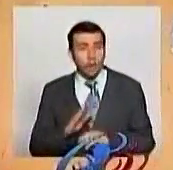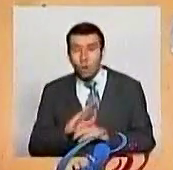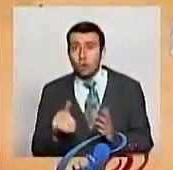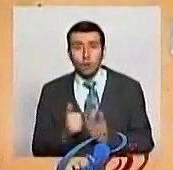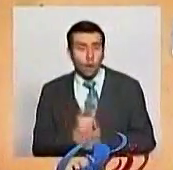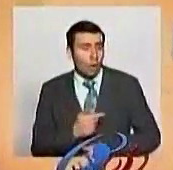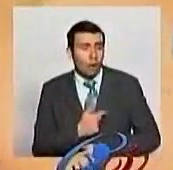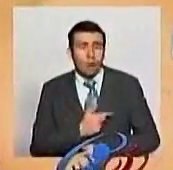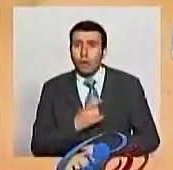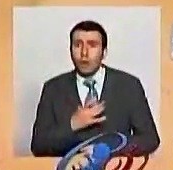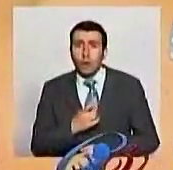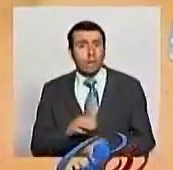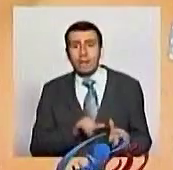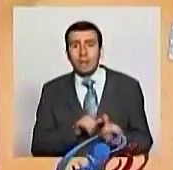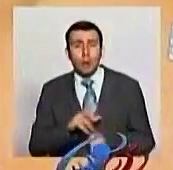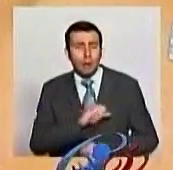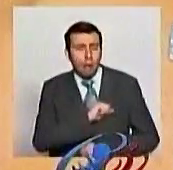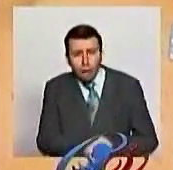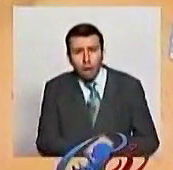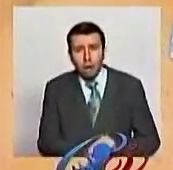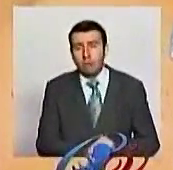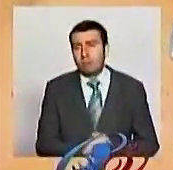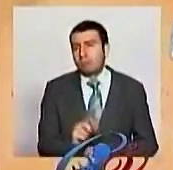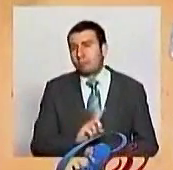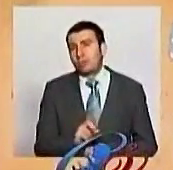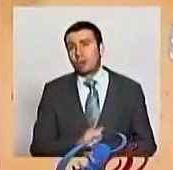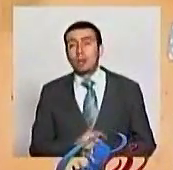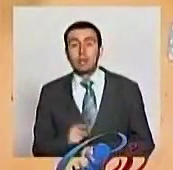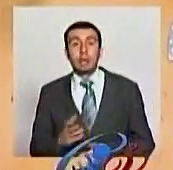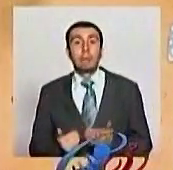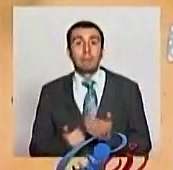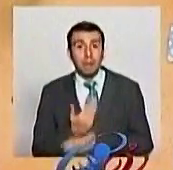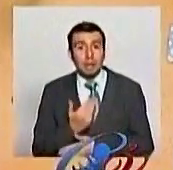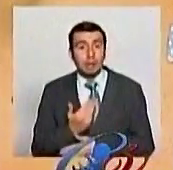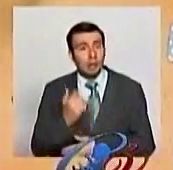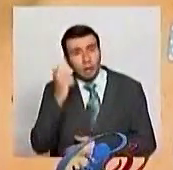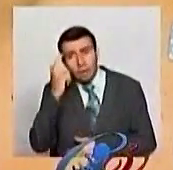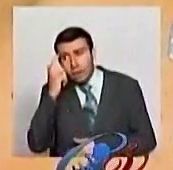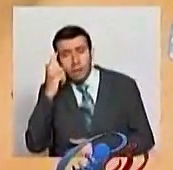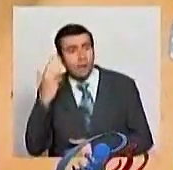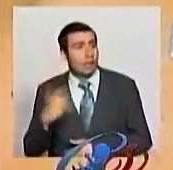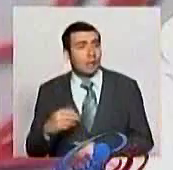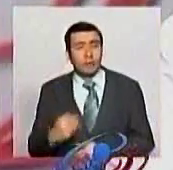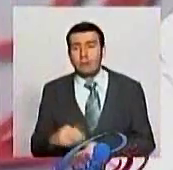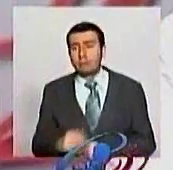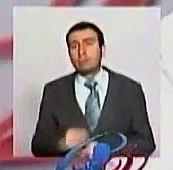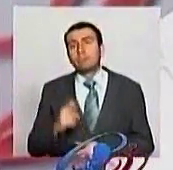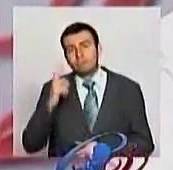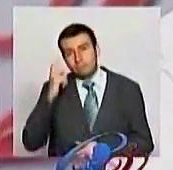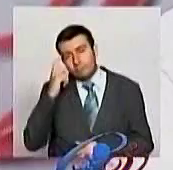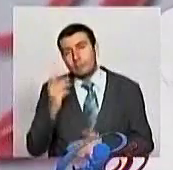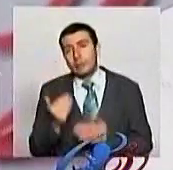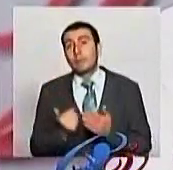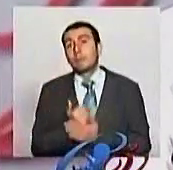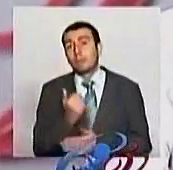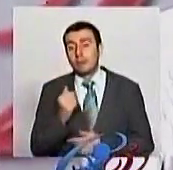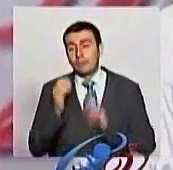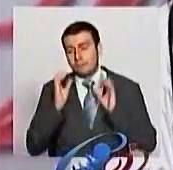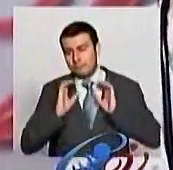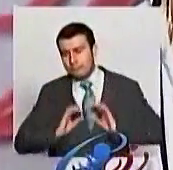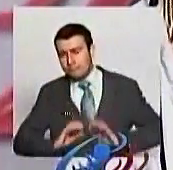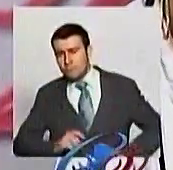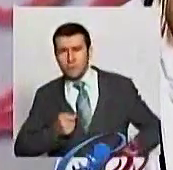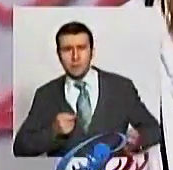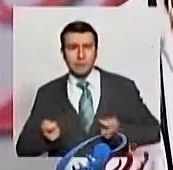infarto, porque no, cierto, porque ahí es donde empieza a jugar un papel importante la evaluación integral del paciente,